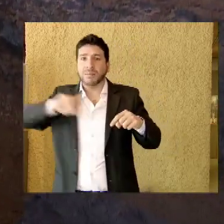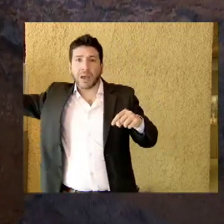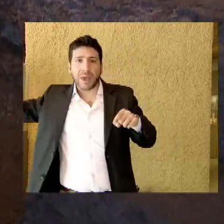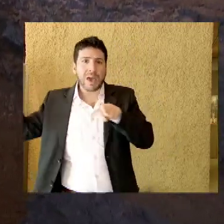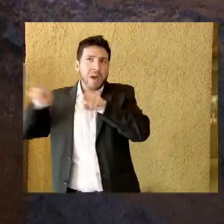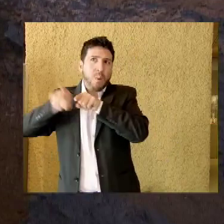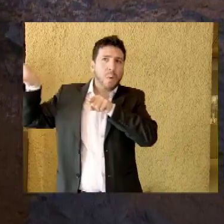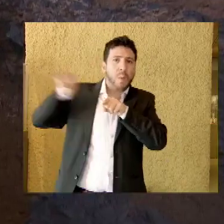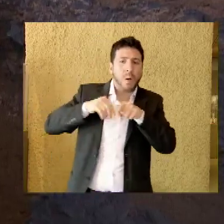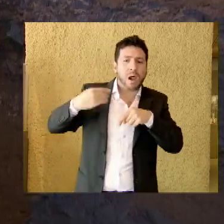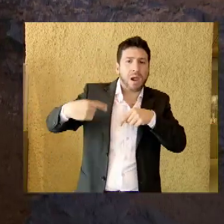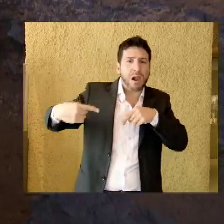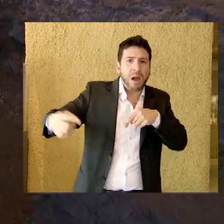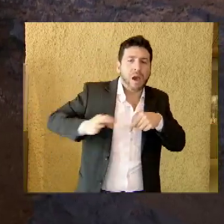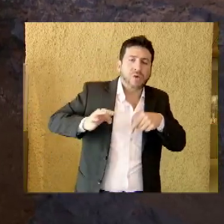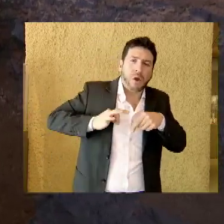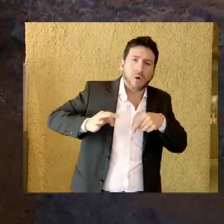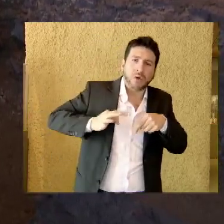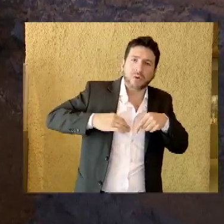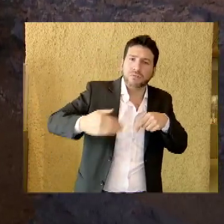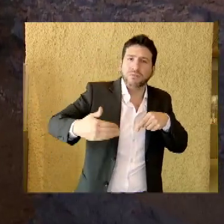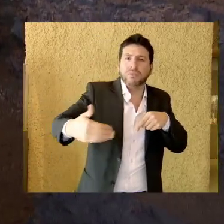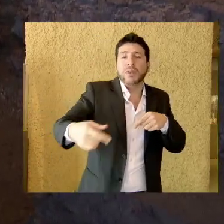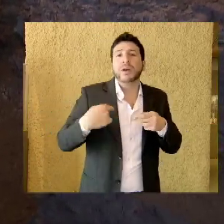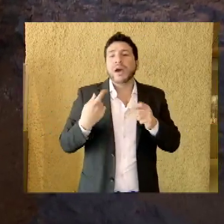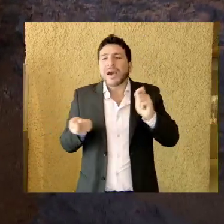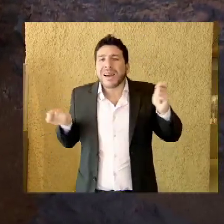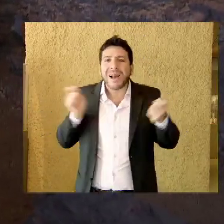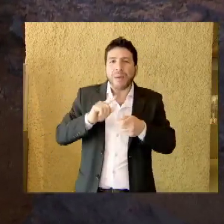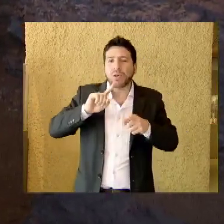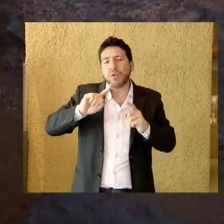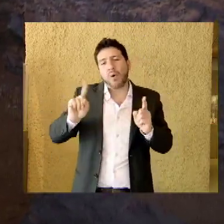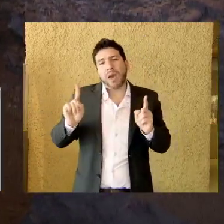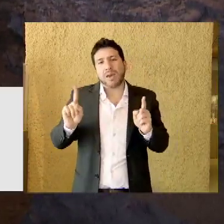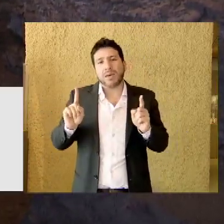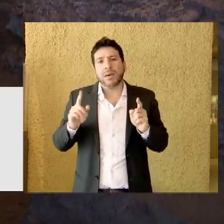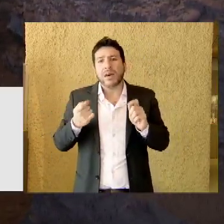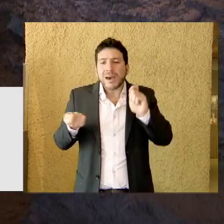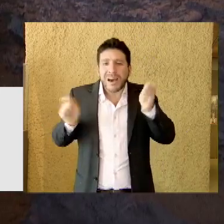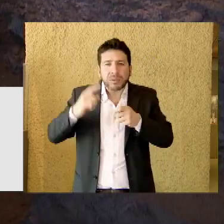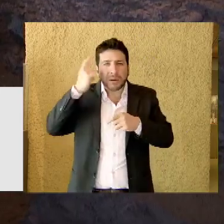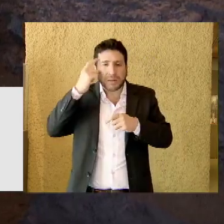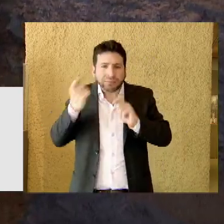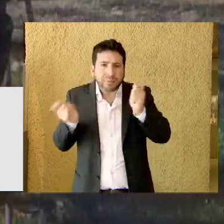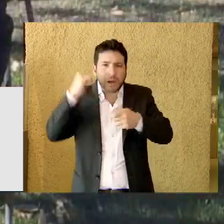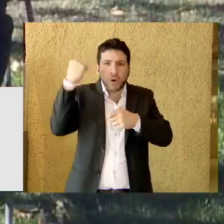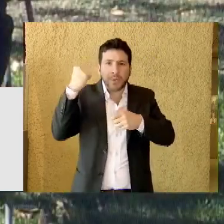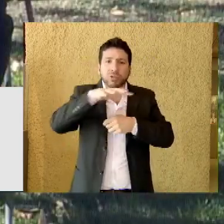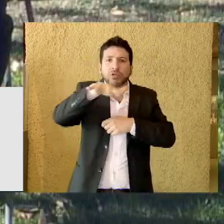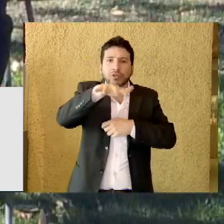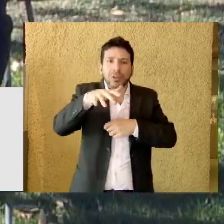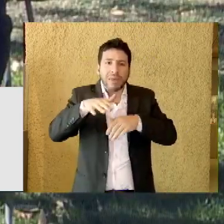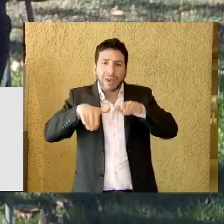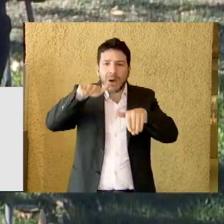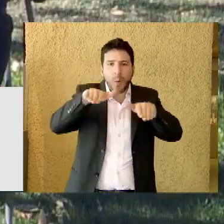español. Entonces, no hay un cambio de tierra o de una igualdad en la